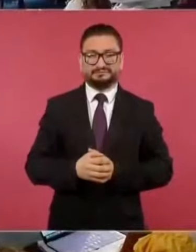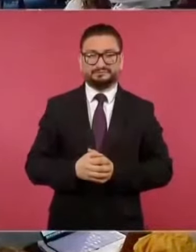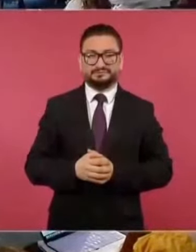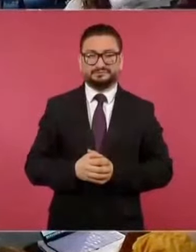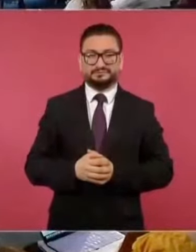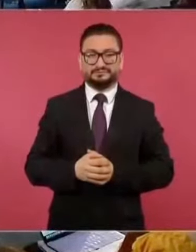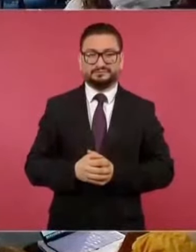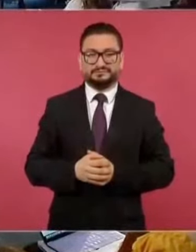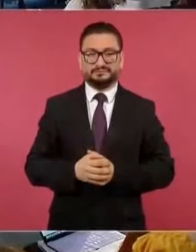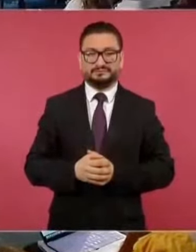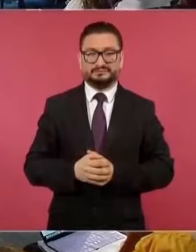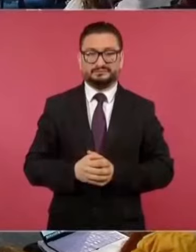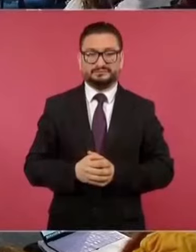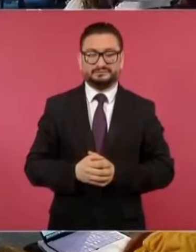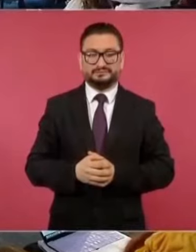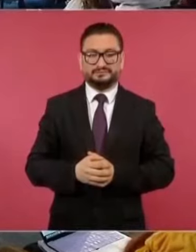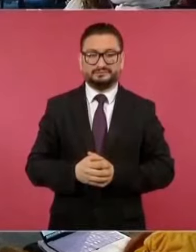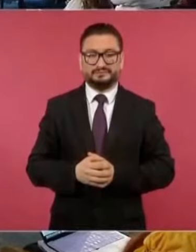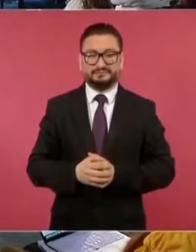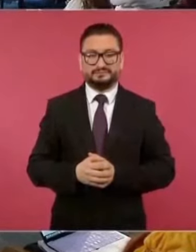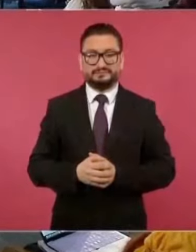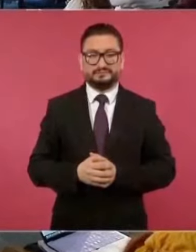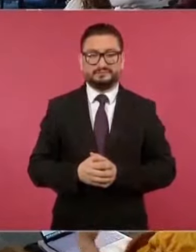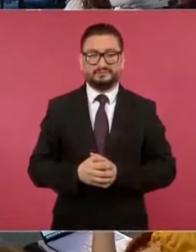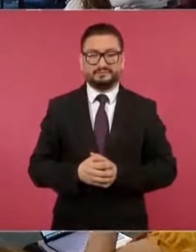Pero nada,